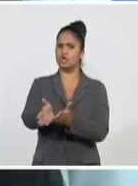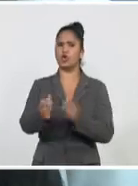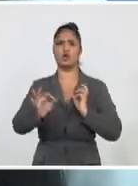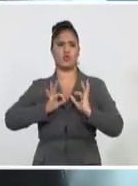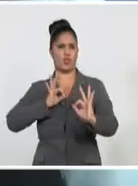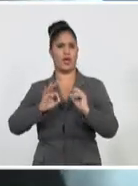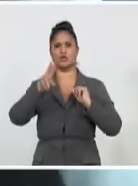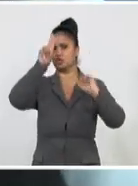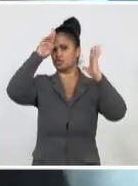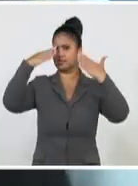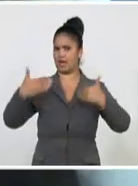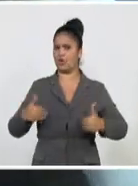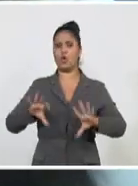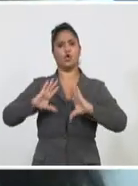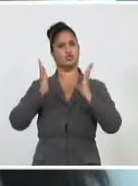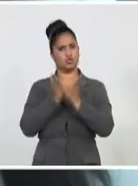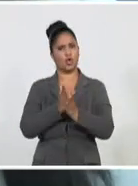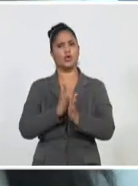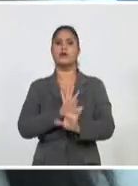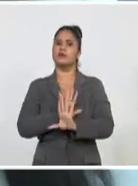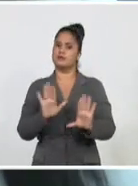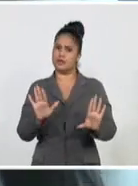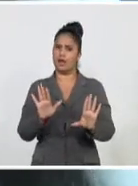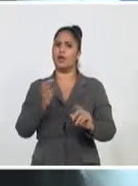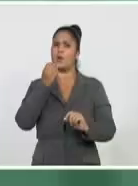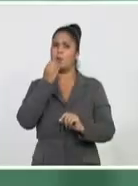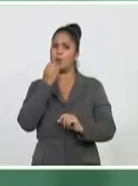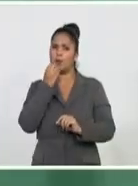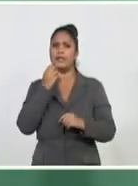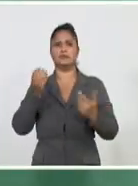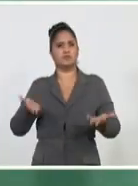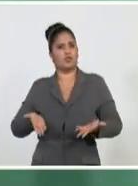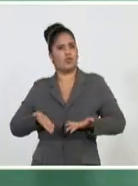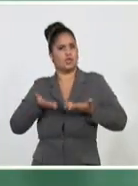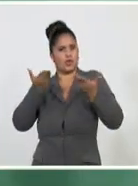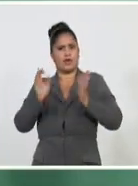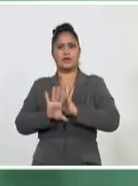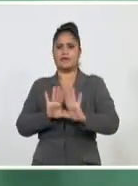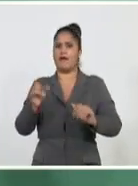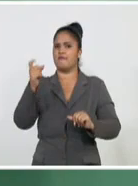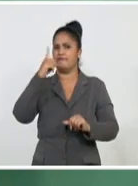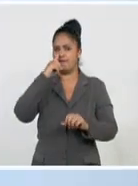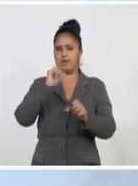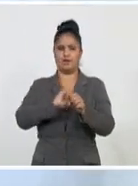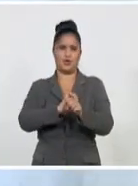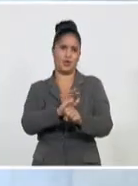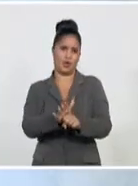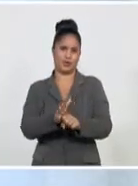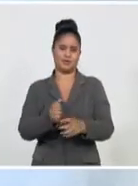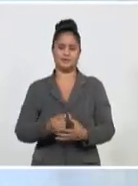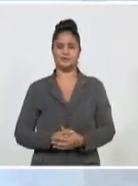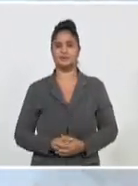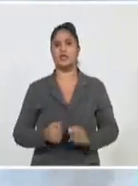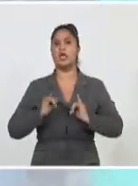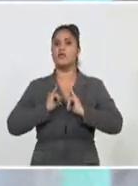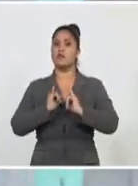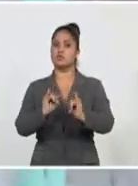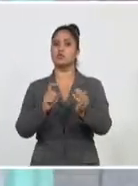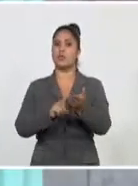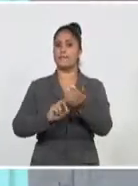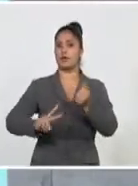precisamente, pues comienza una etapa para evaluar la eficacia de la vacuna cubana. Desde Santiago de